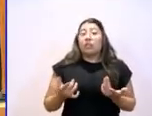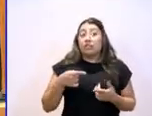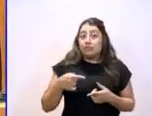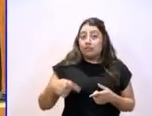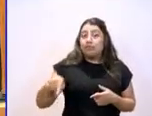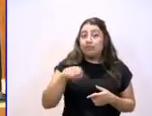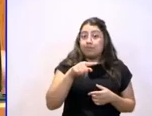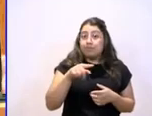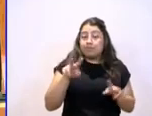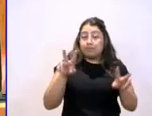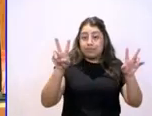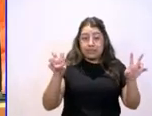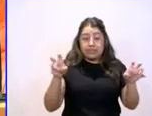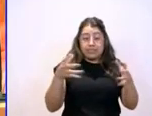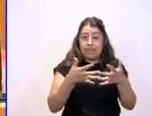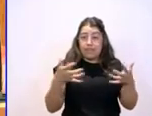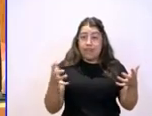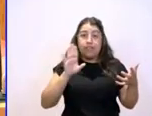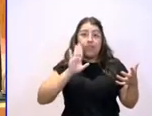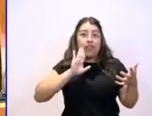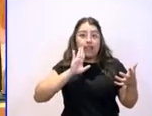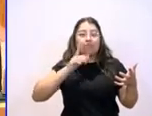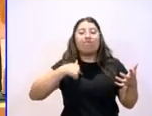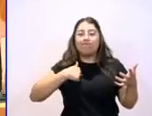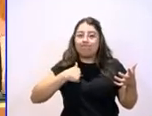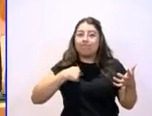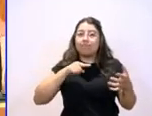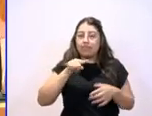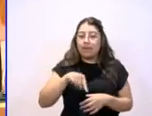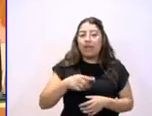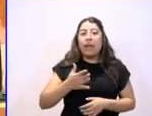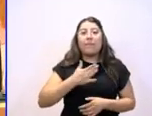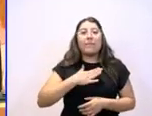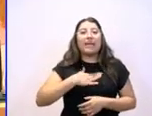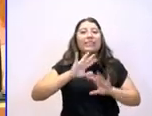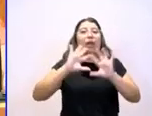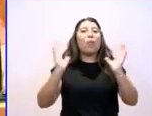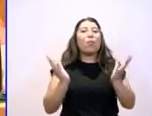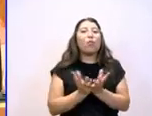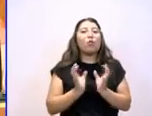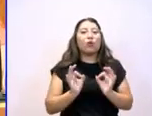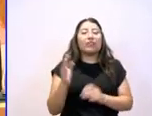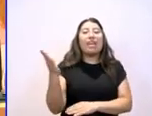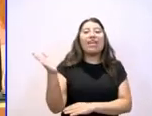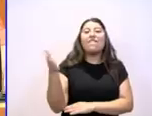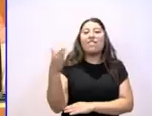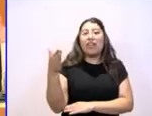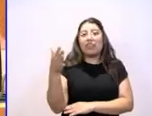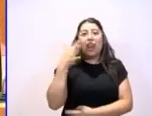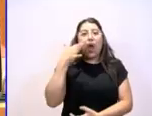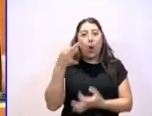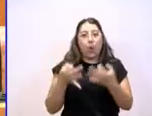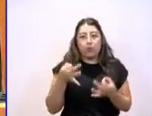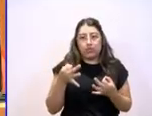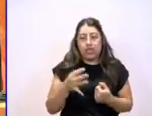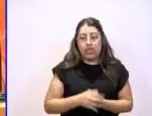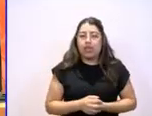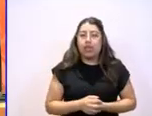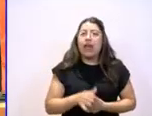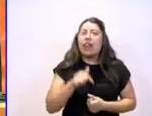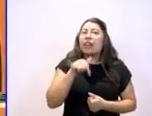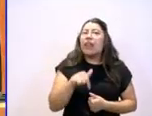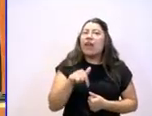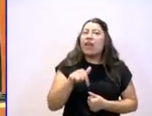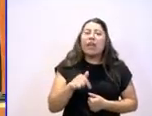Luis Herrero, que también decía, nuestra patria es el mundo y nuestra bandera es la justicia. ¿Cuántos de aquí